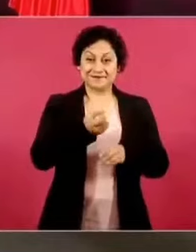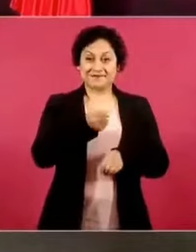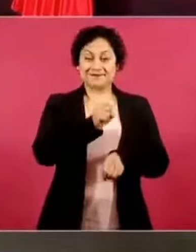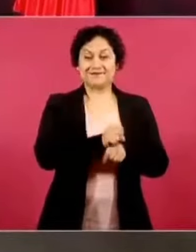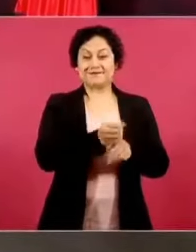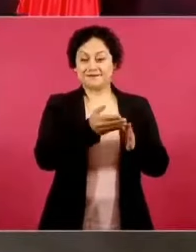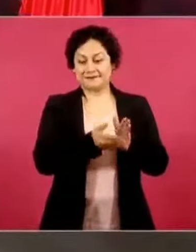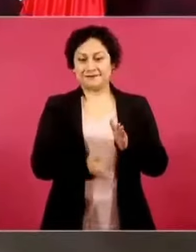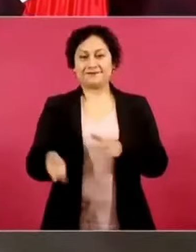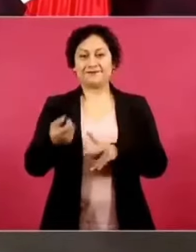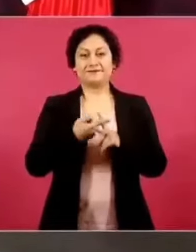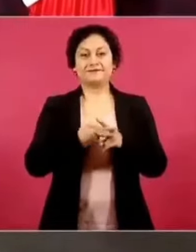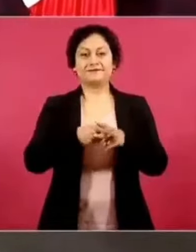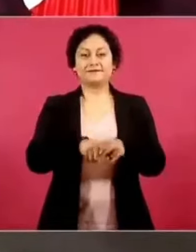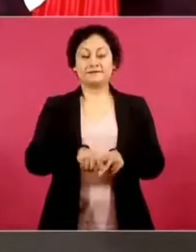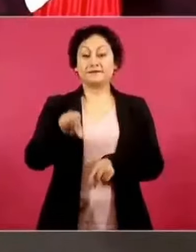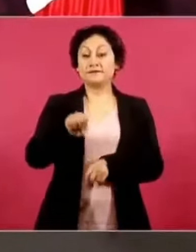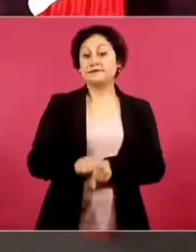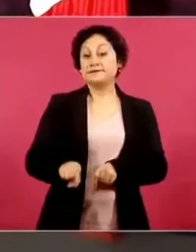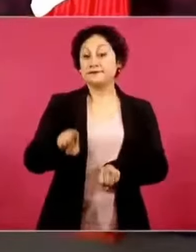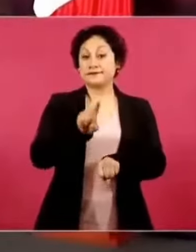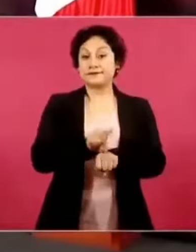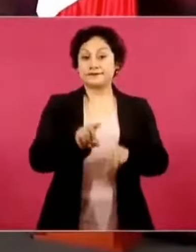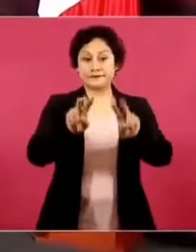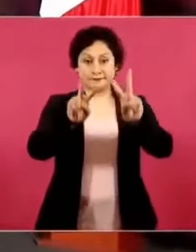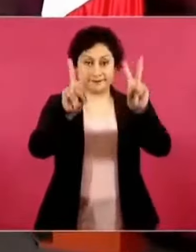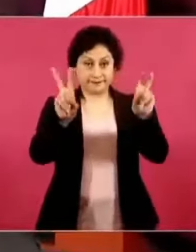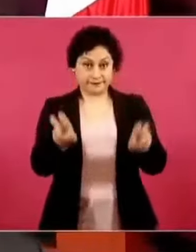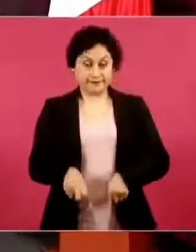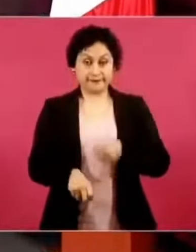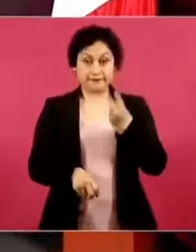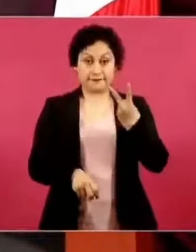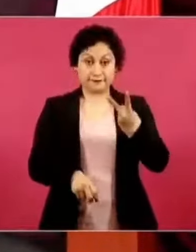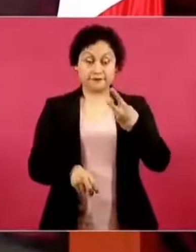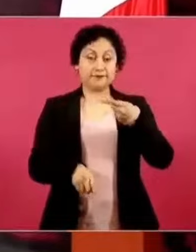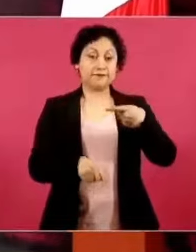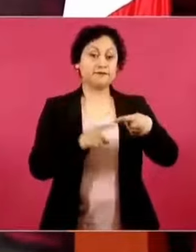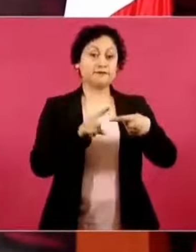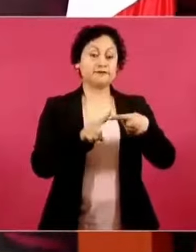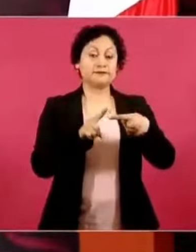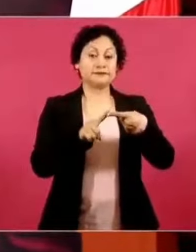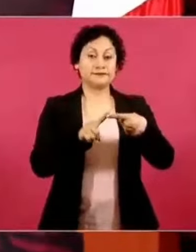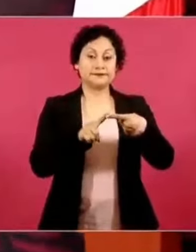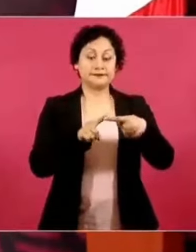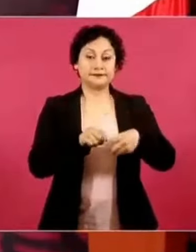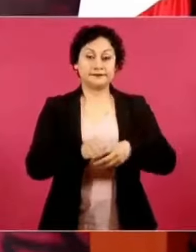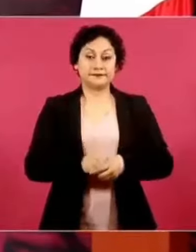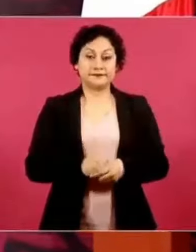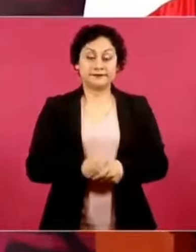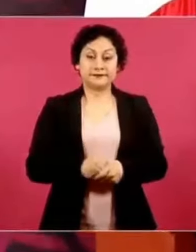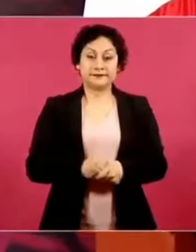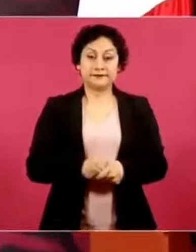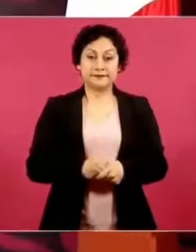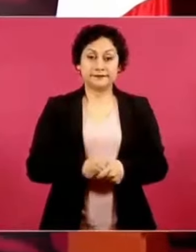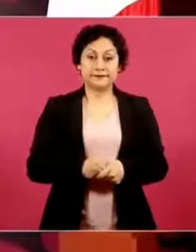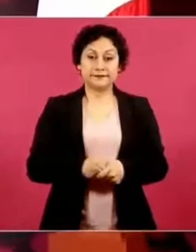tratar dos temas eh primero pues